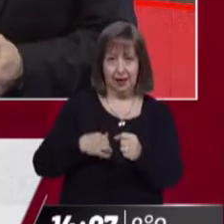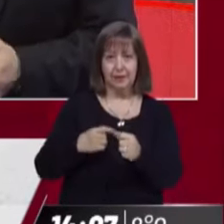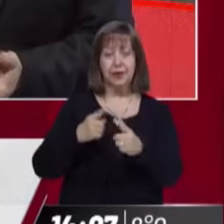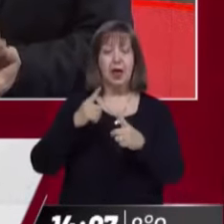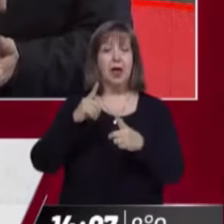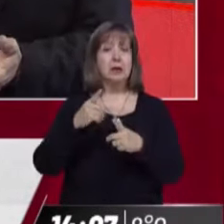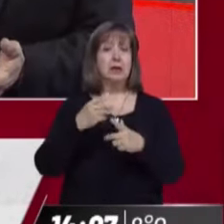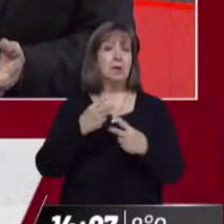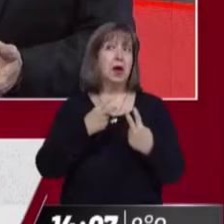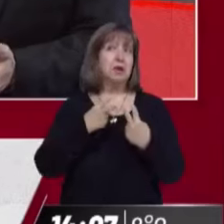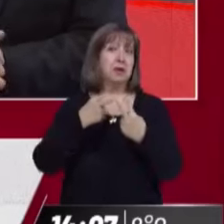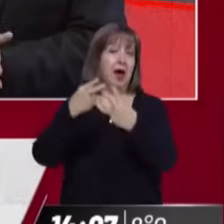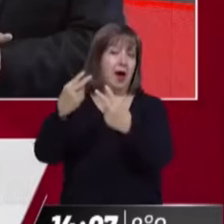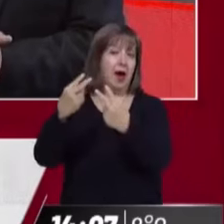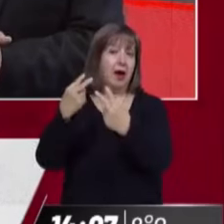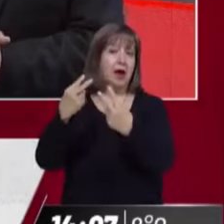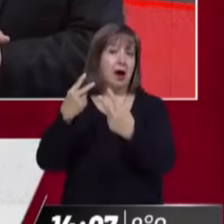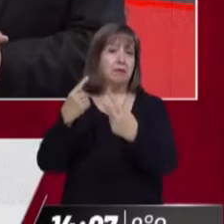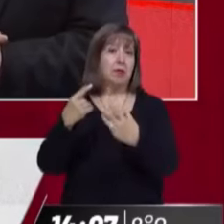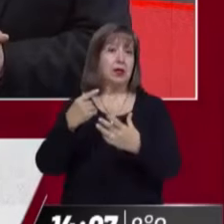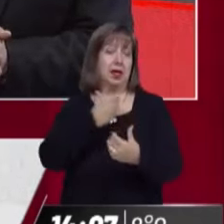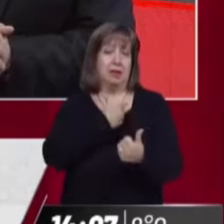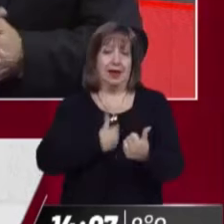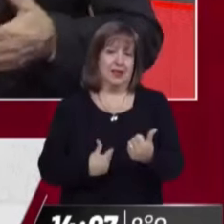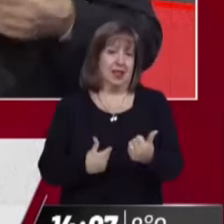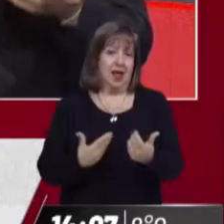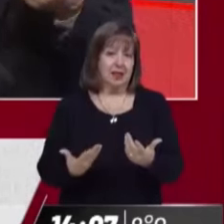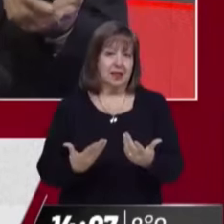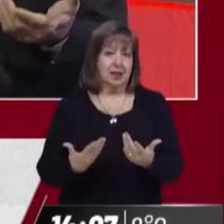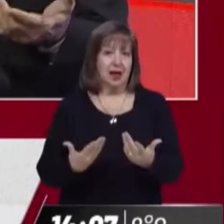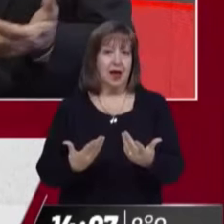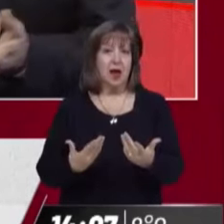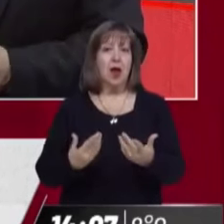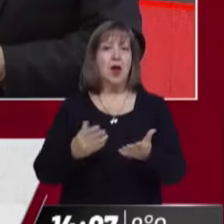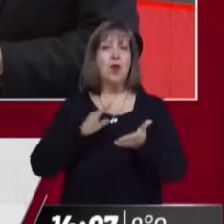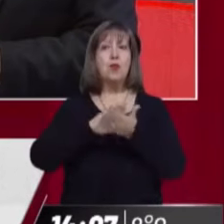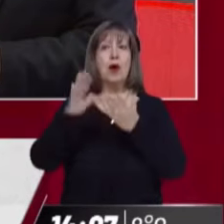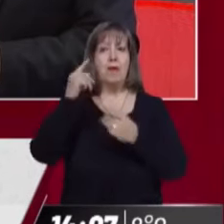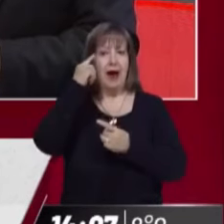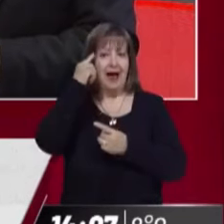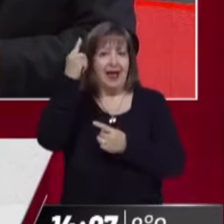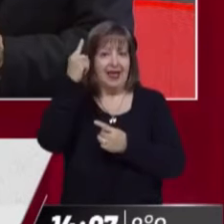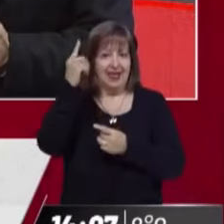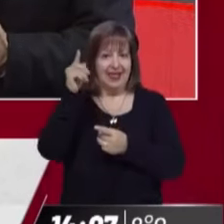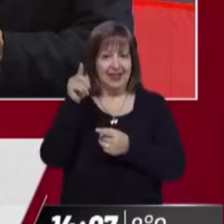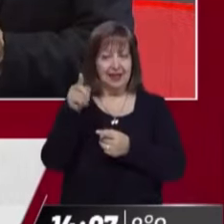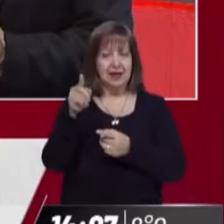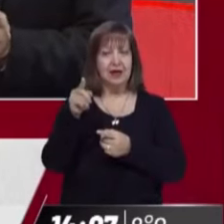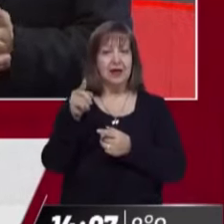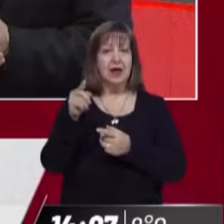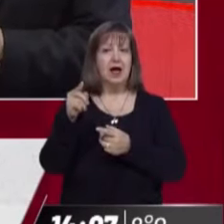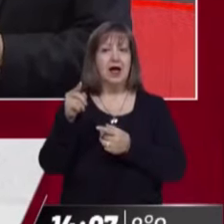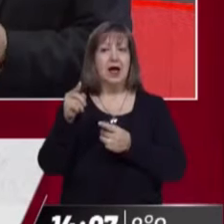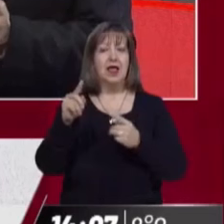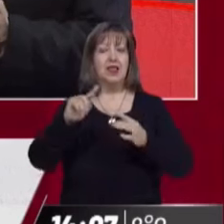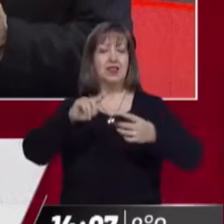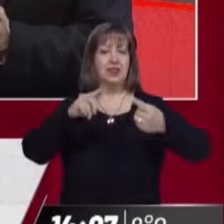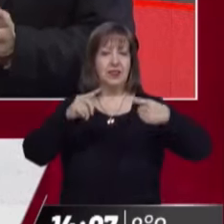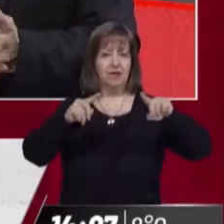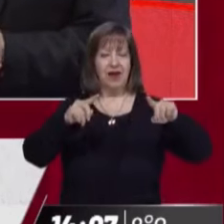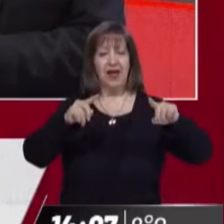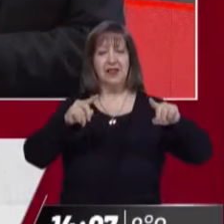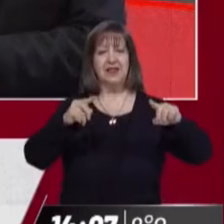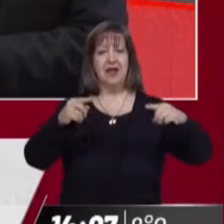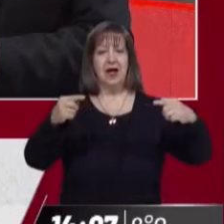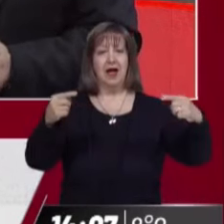uno de los referentes internacionales de una nueva ideología que está diametralmente opuesta, polarizando